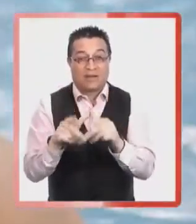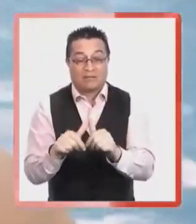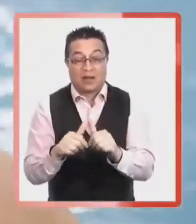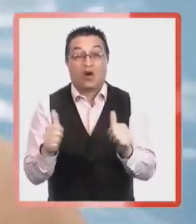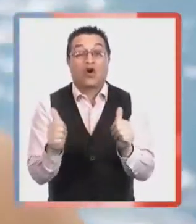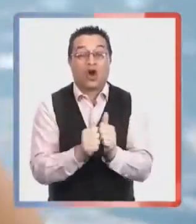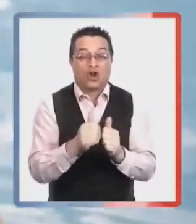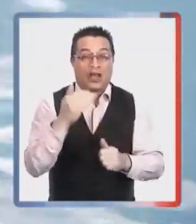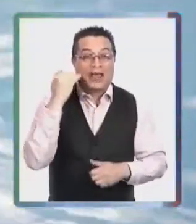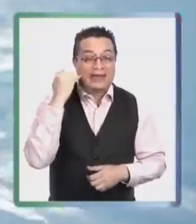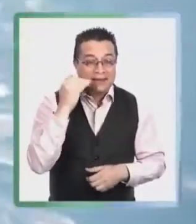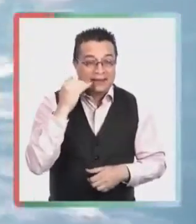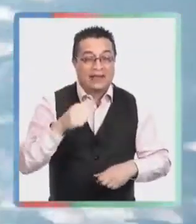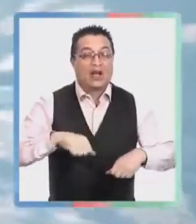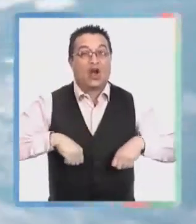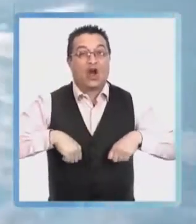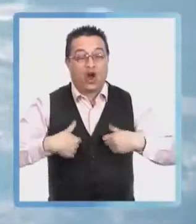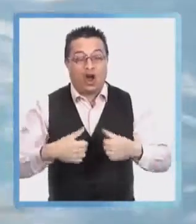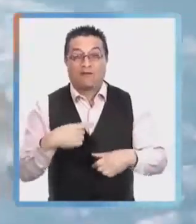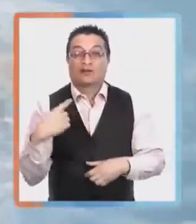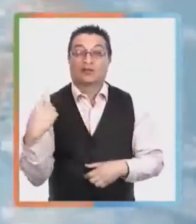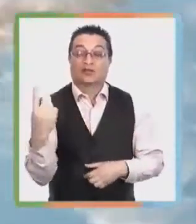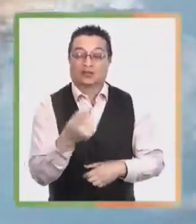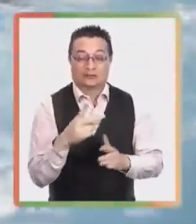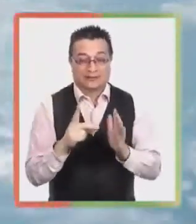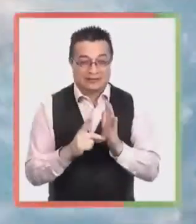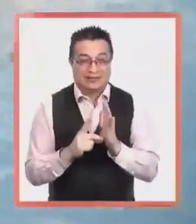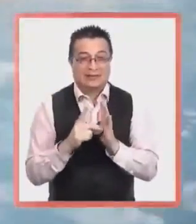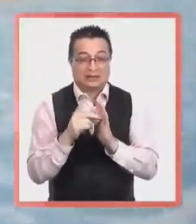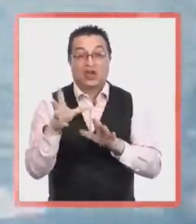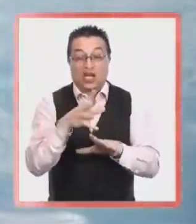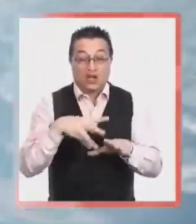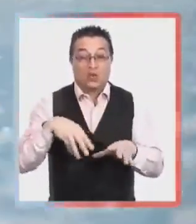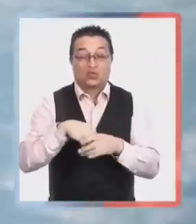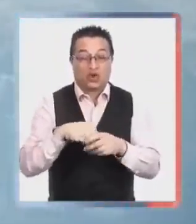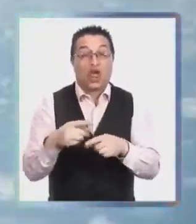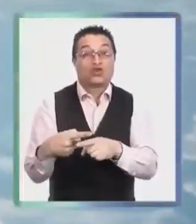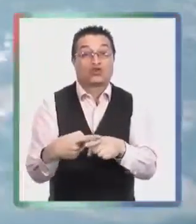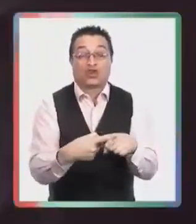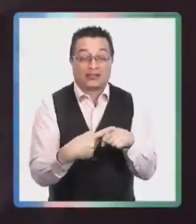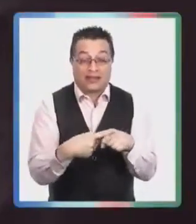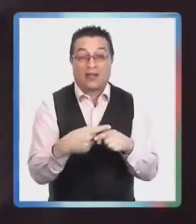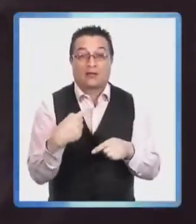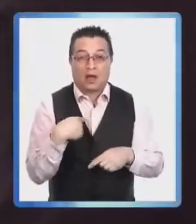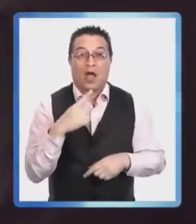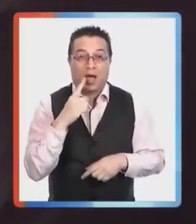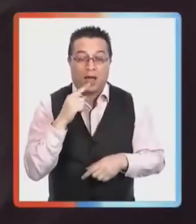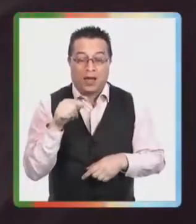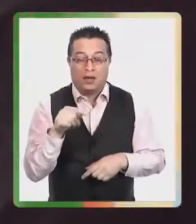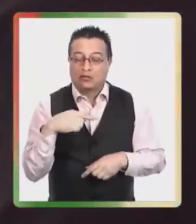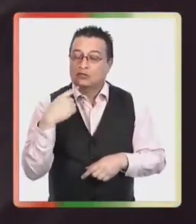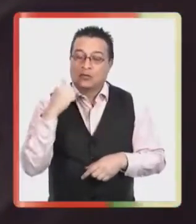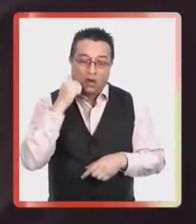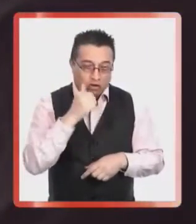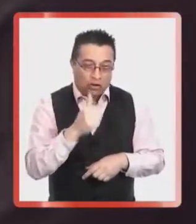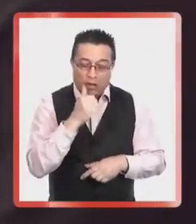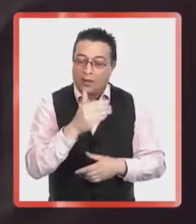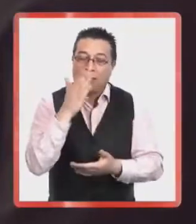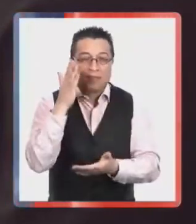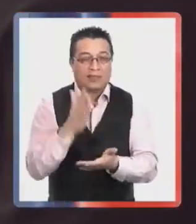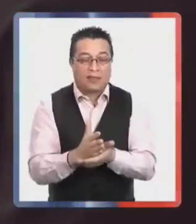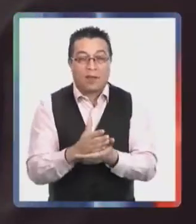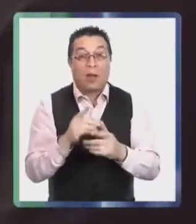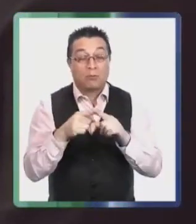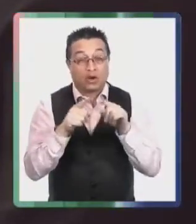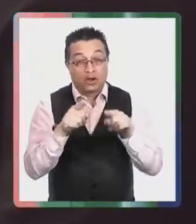familias con los niños niñas y jóvenes el desarrollo de la inclusión en la sociedad la que vivimos tiene que ser algo de todos los